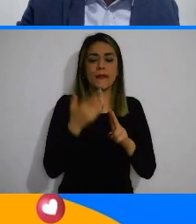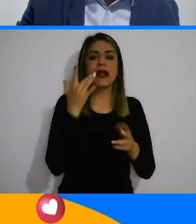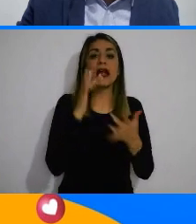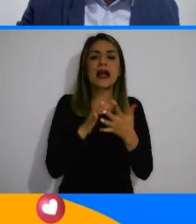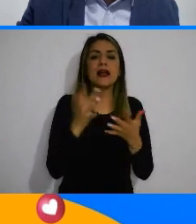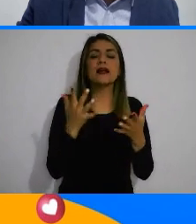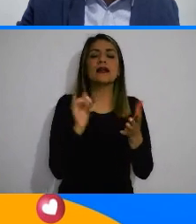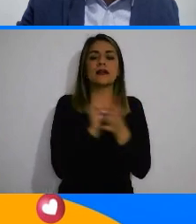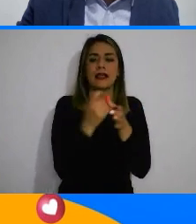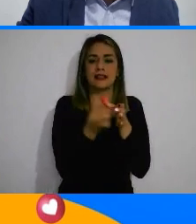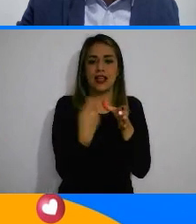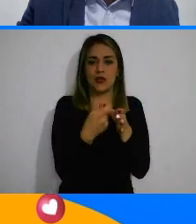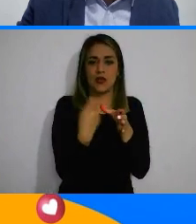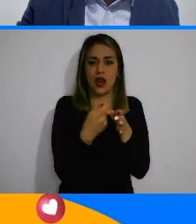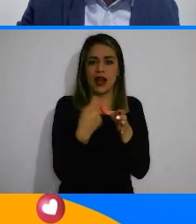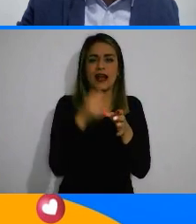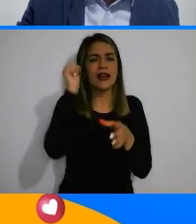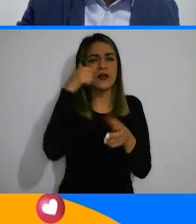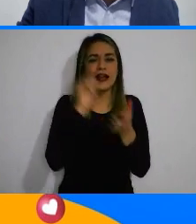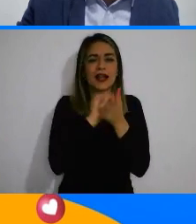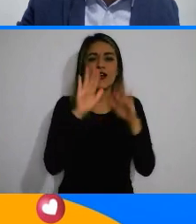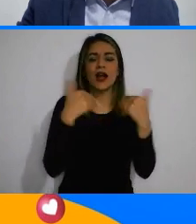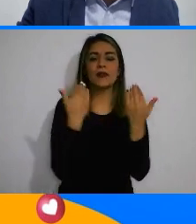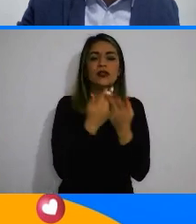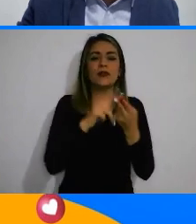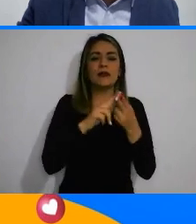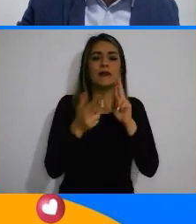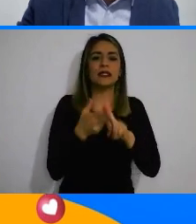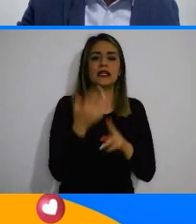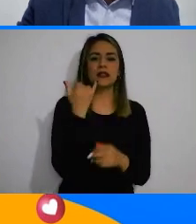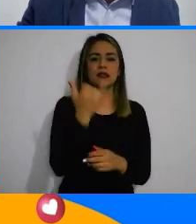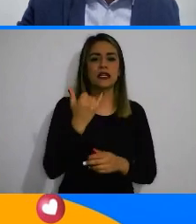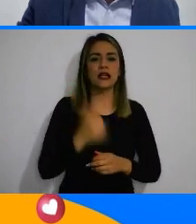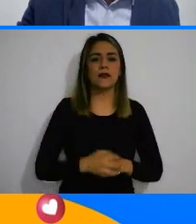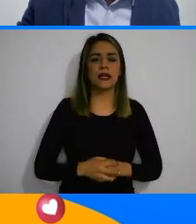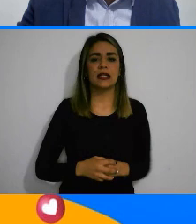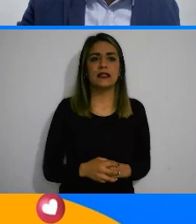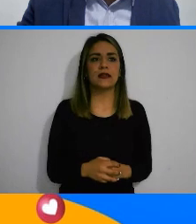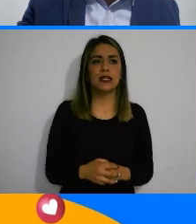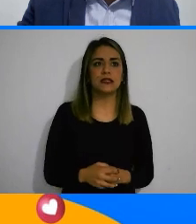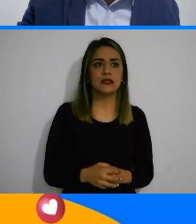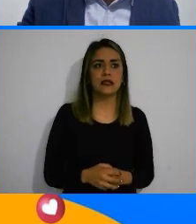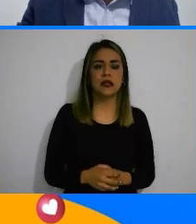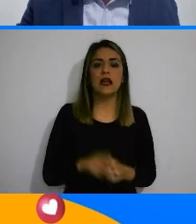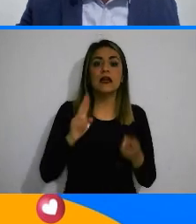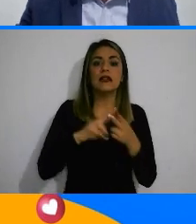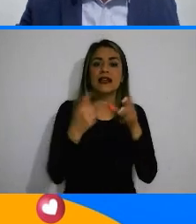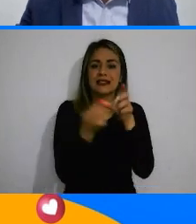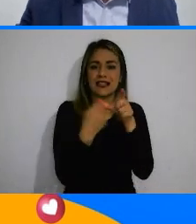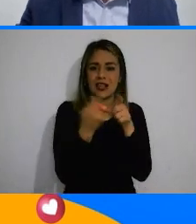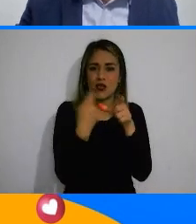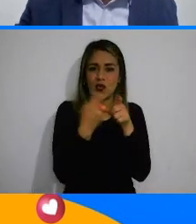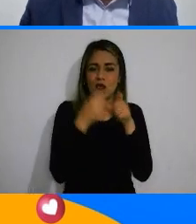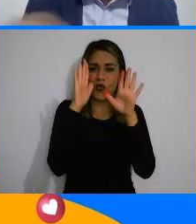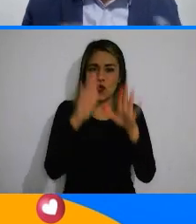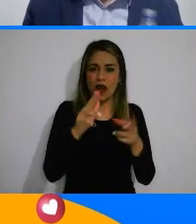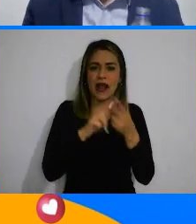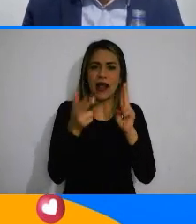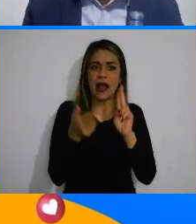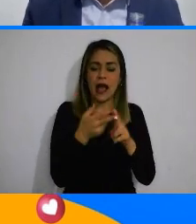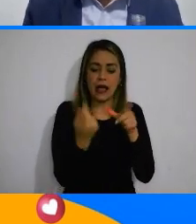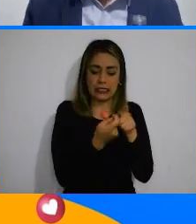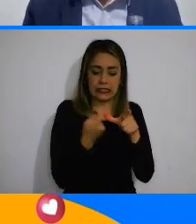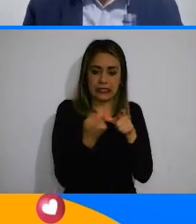célula. No sé si ustedes se acuerdan cuando estaban en el colegio, los pequeñitos han de estar en este momento hablando de la célula, ¿sí? Entonces que hablamos que hay